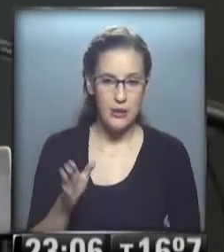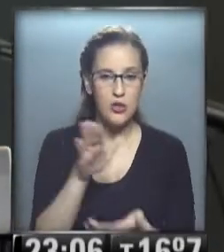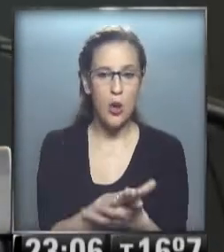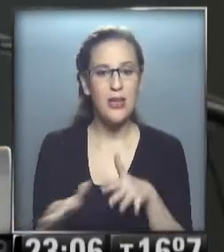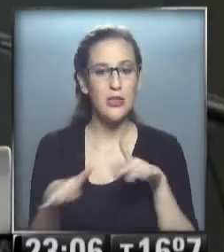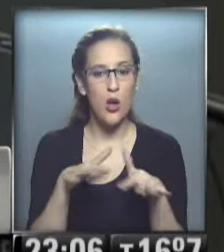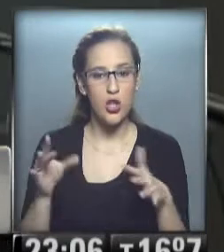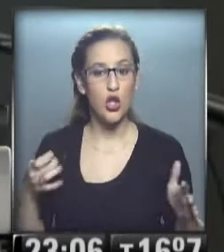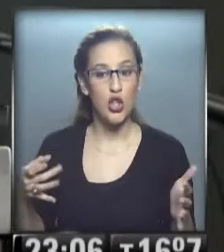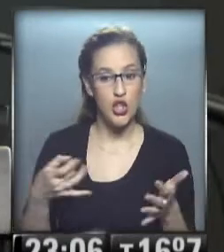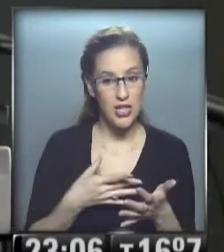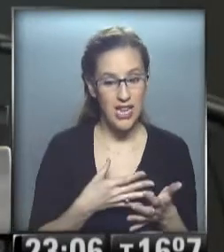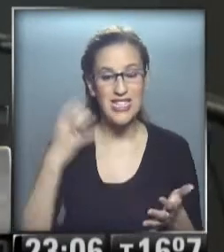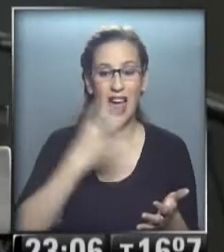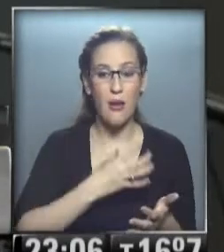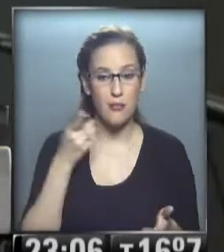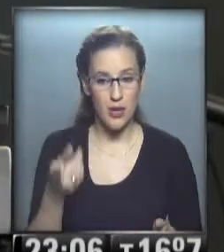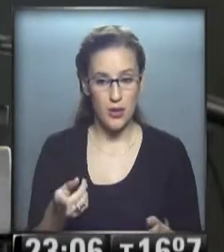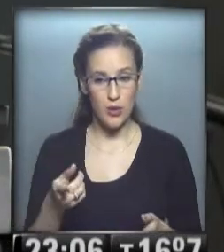ferrocarril Sarmiento